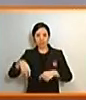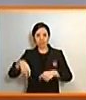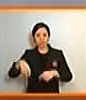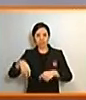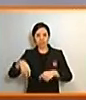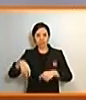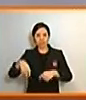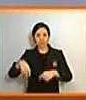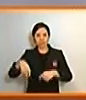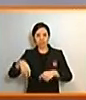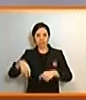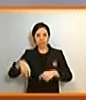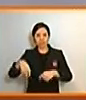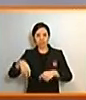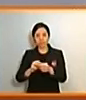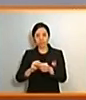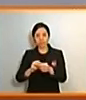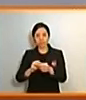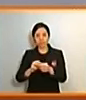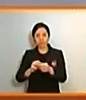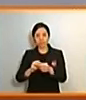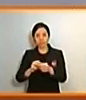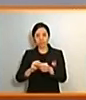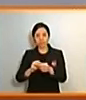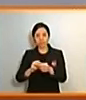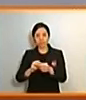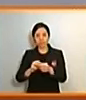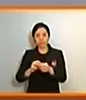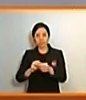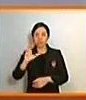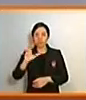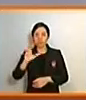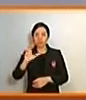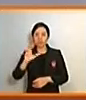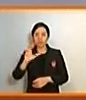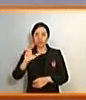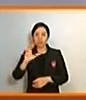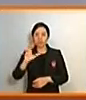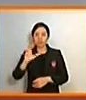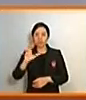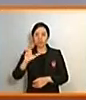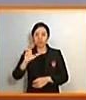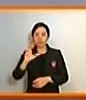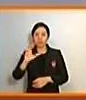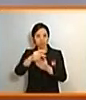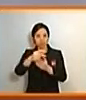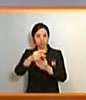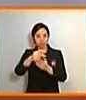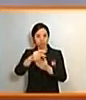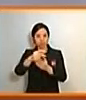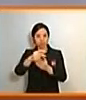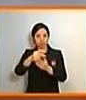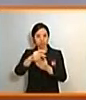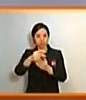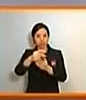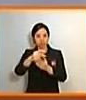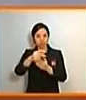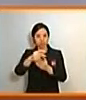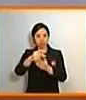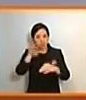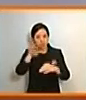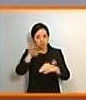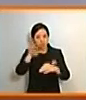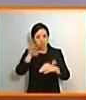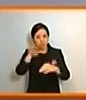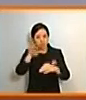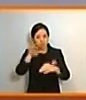Aquiles, otros números relacionados son el 07 y 30. Es el momento de aumentar su dinero con más uno, así que atentos todos, el número